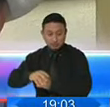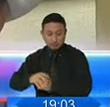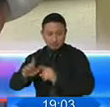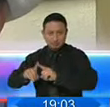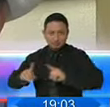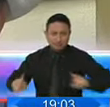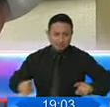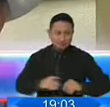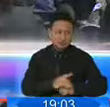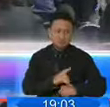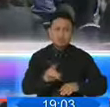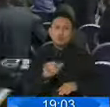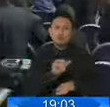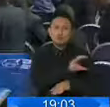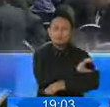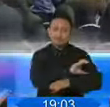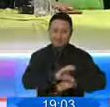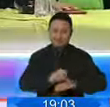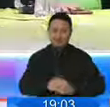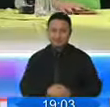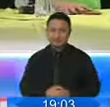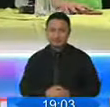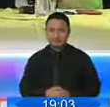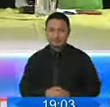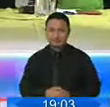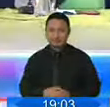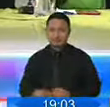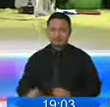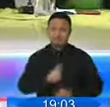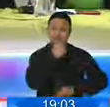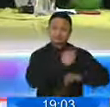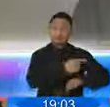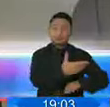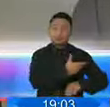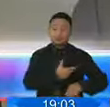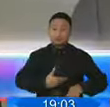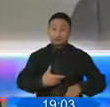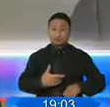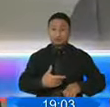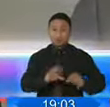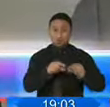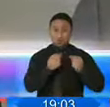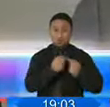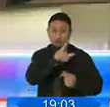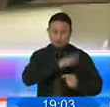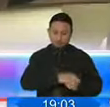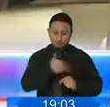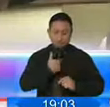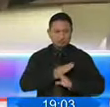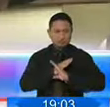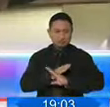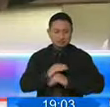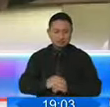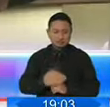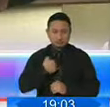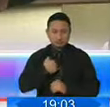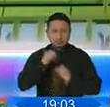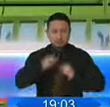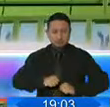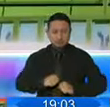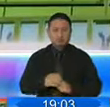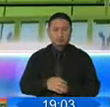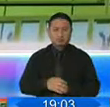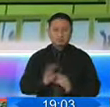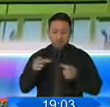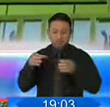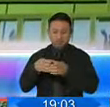una hacienda. Que defenderán la designación de Lenín Moreno como presidente del movimiento. Para ello, anuncian tomas simbólicas de las